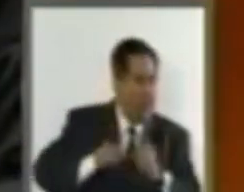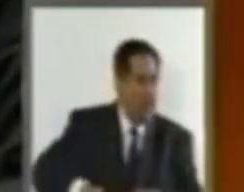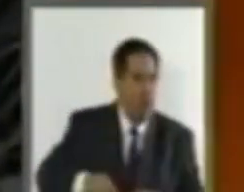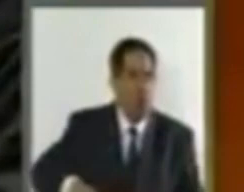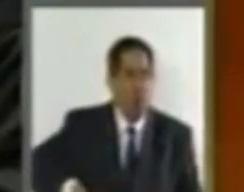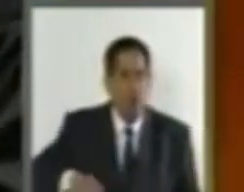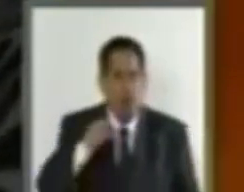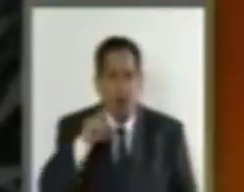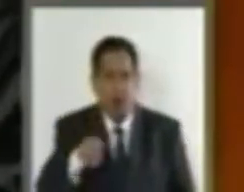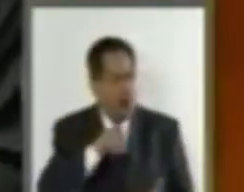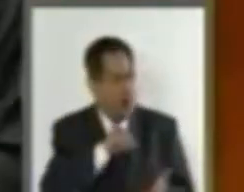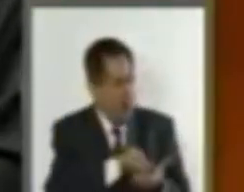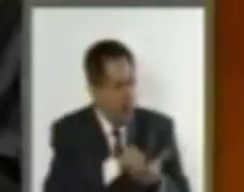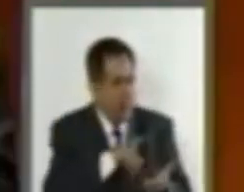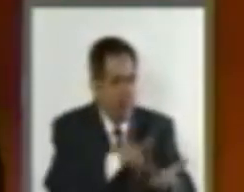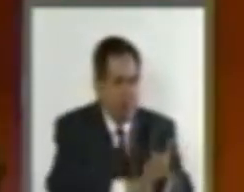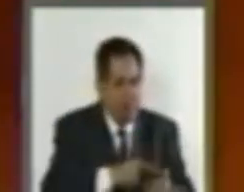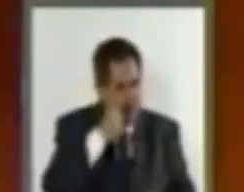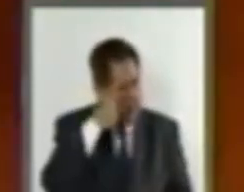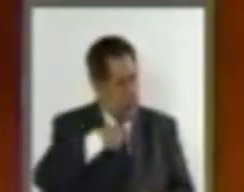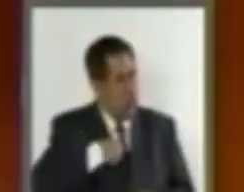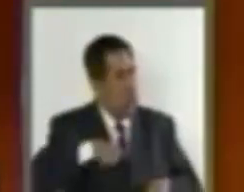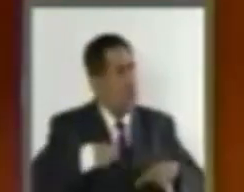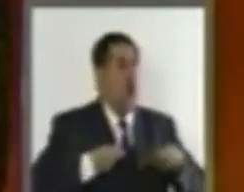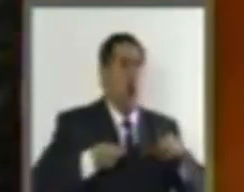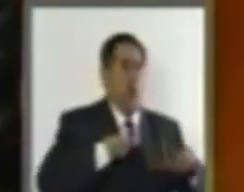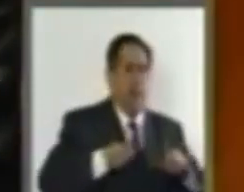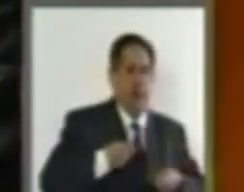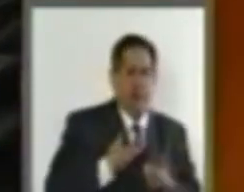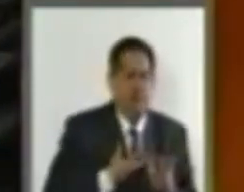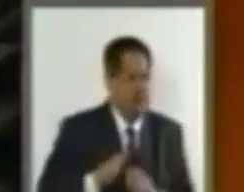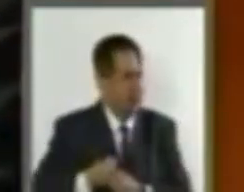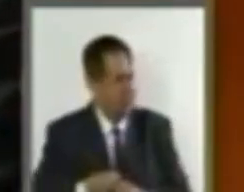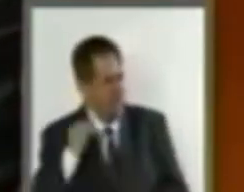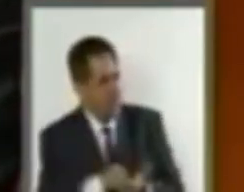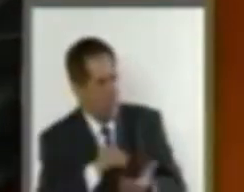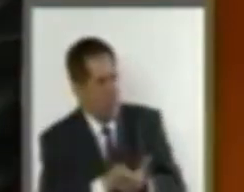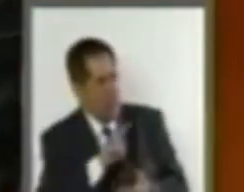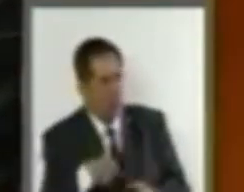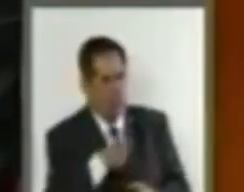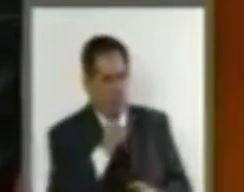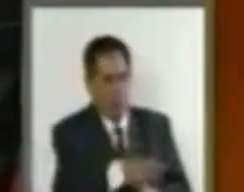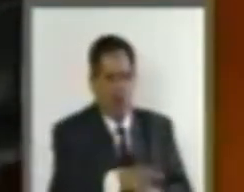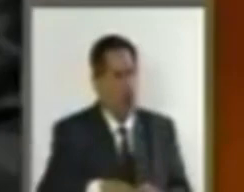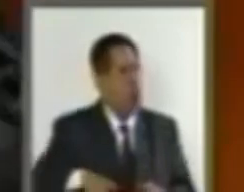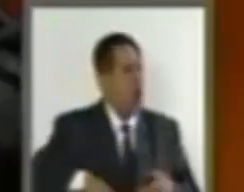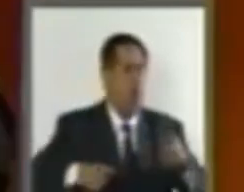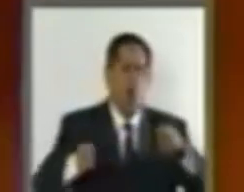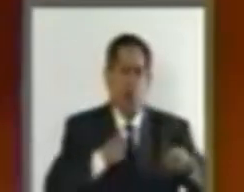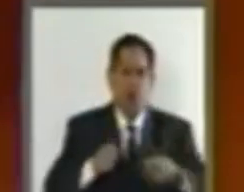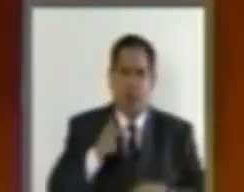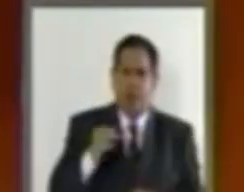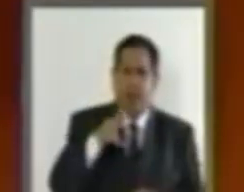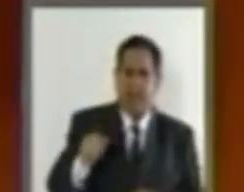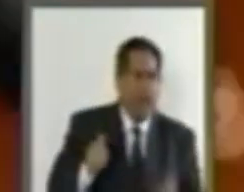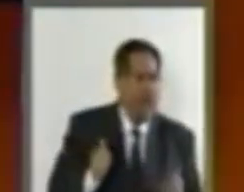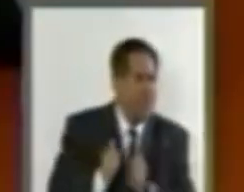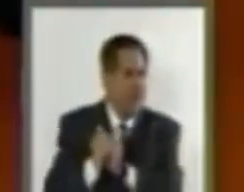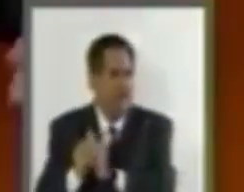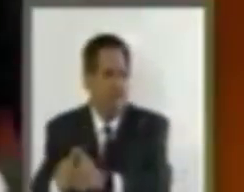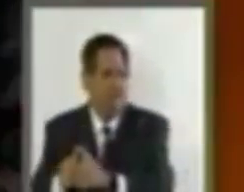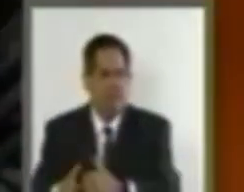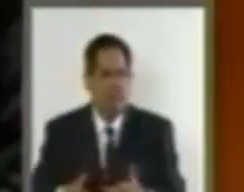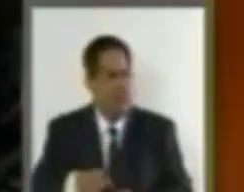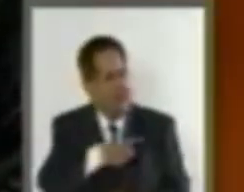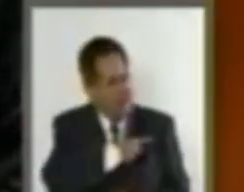del pase directo, mira, yo creo, de verdad, yo creo que ni siquiera era tema, ni siquiera era tema hasta hace un poquito, porque